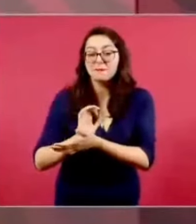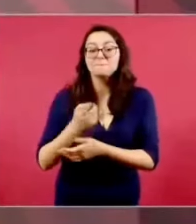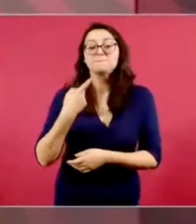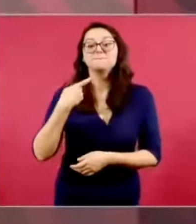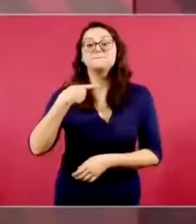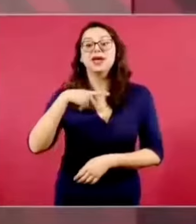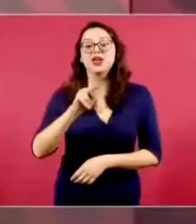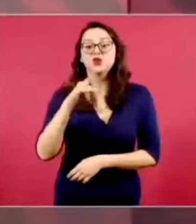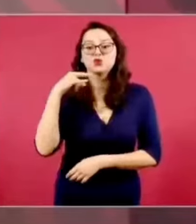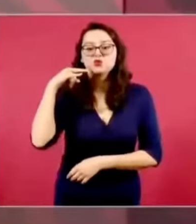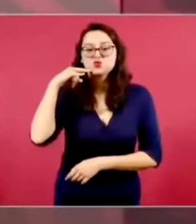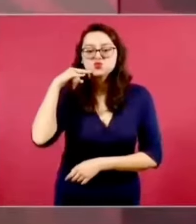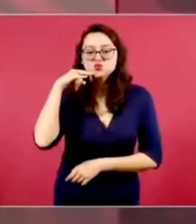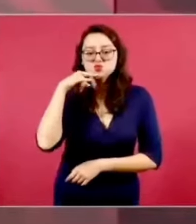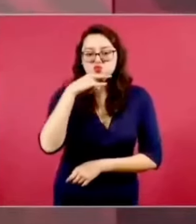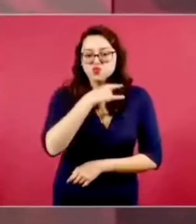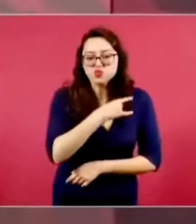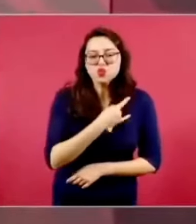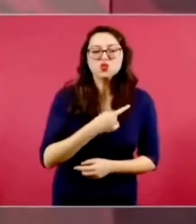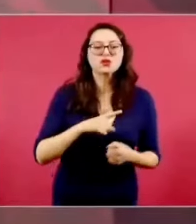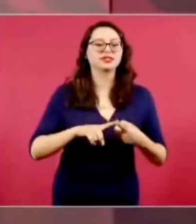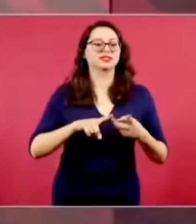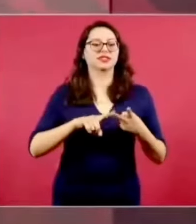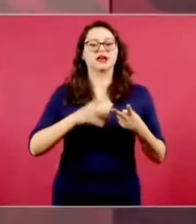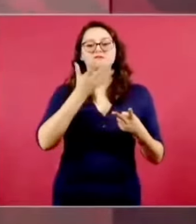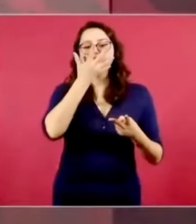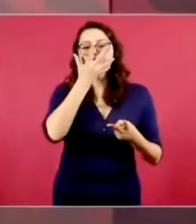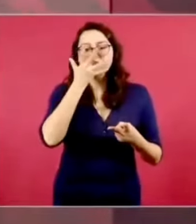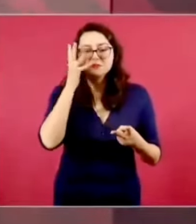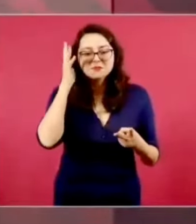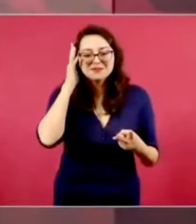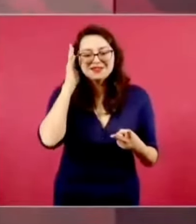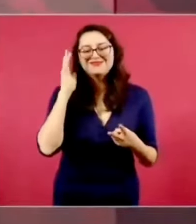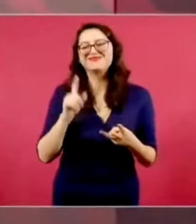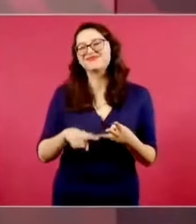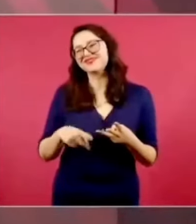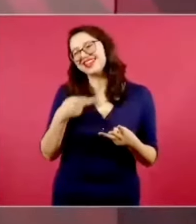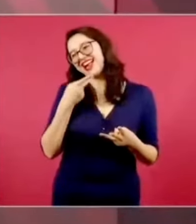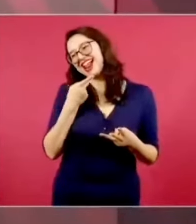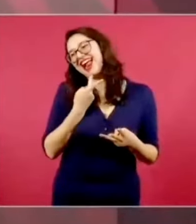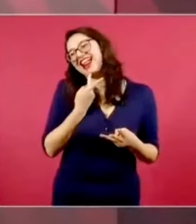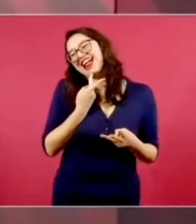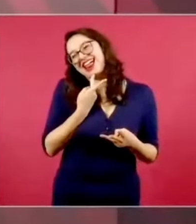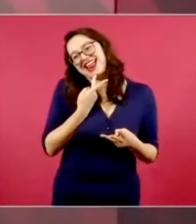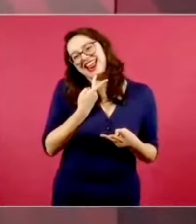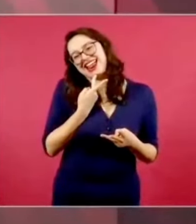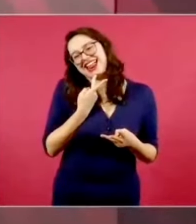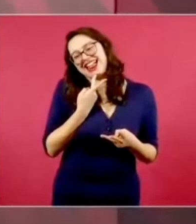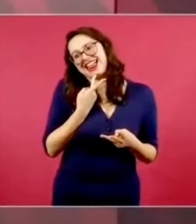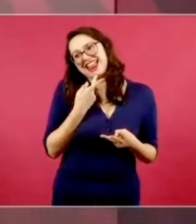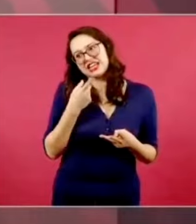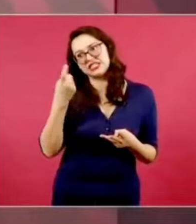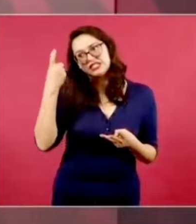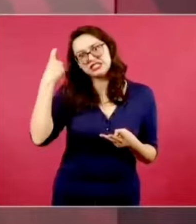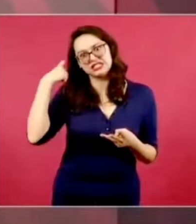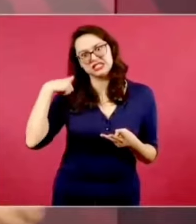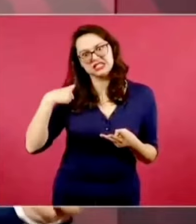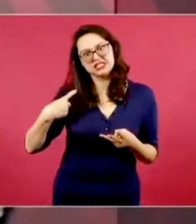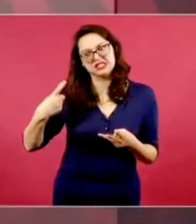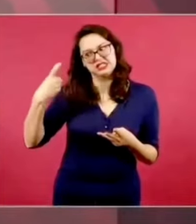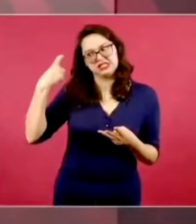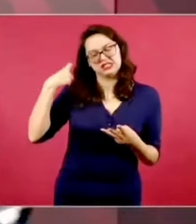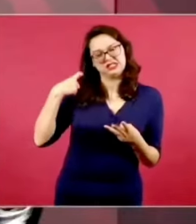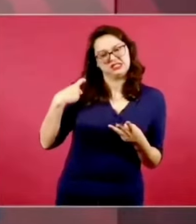antes la doble moral el doble discurso la hipocresía y